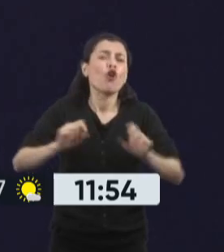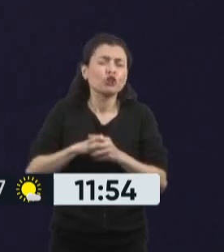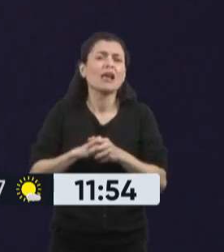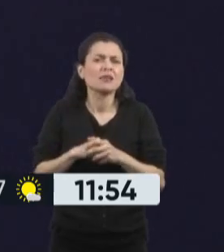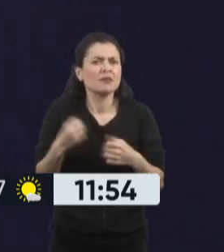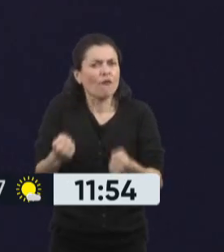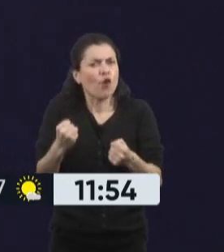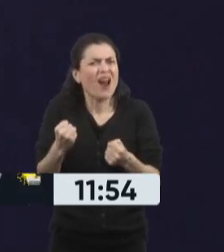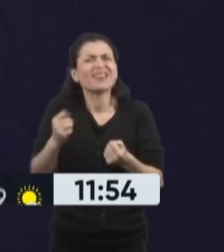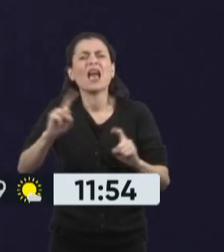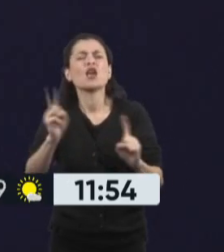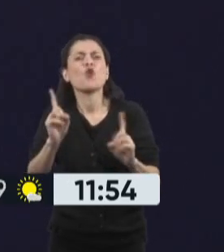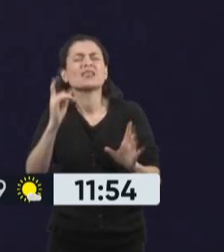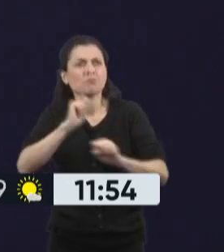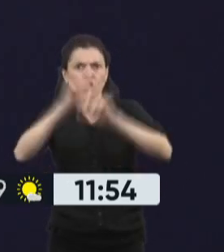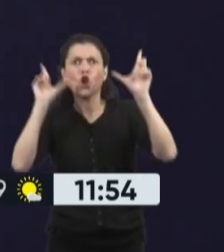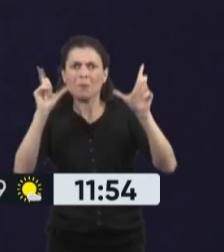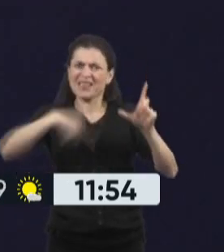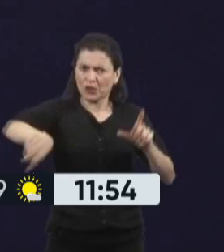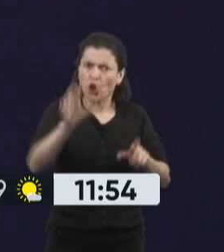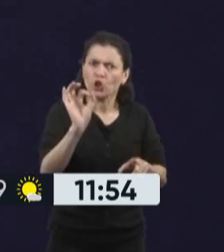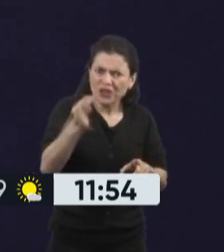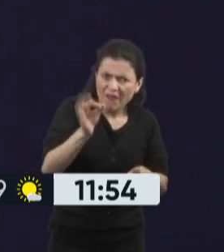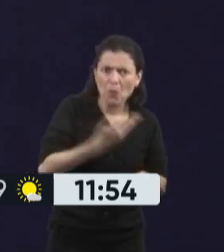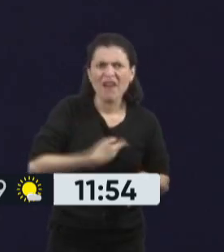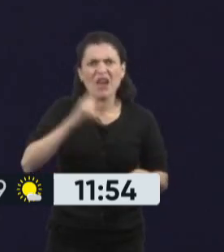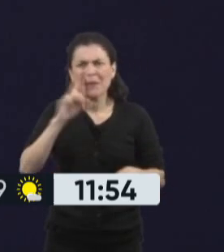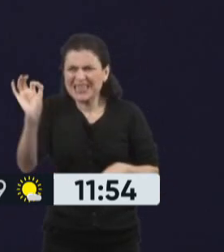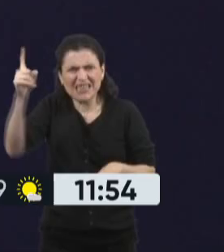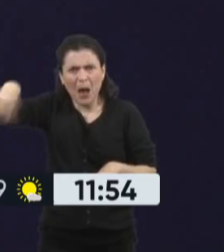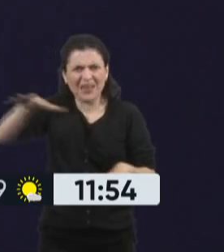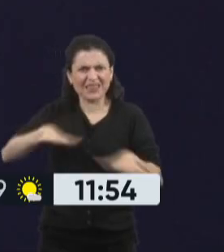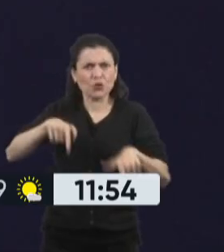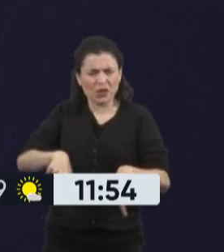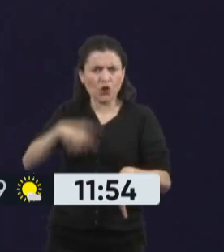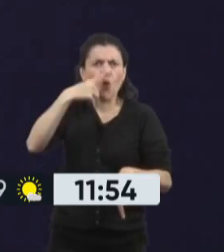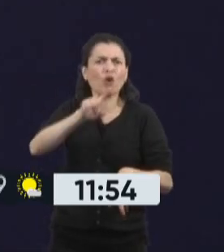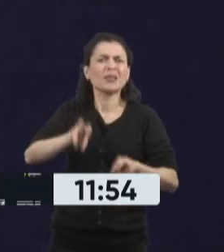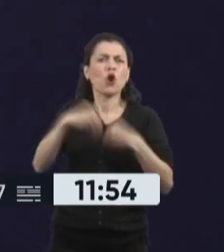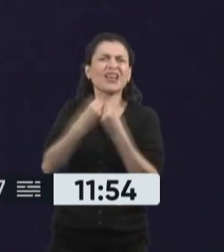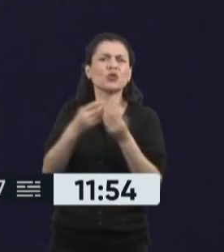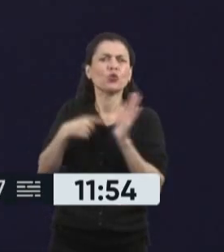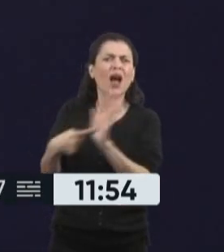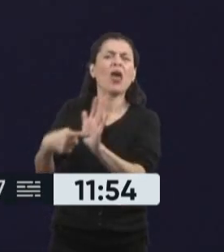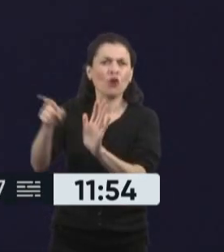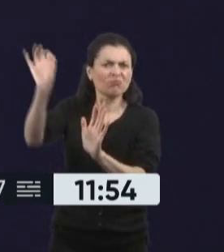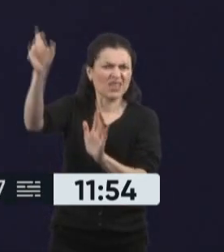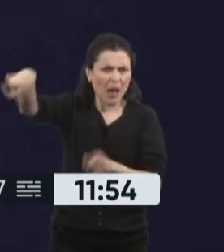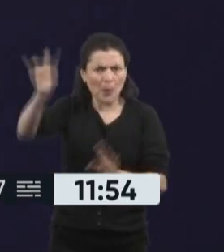referencia no es nada que sorprenda absolutamente a nadie, digamos, ni al fondo, ni más allá después del número final, ¿no? Por supuesto, el